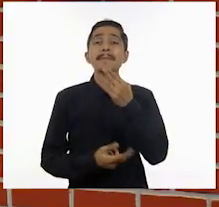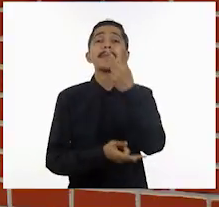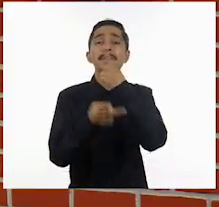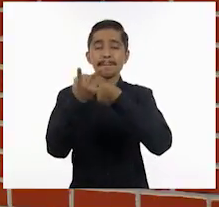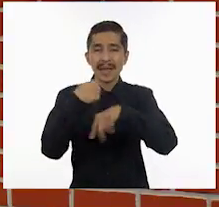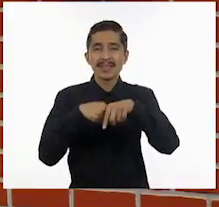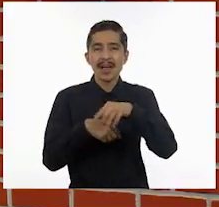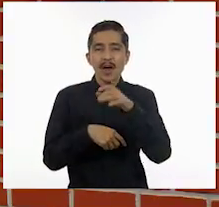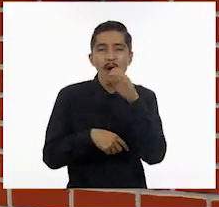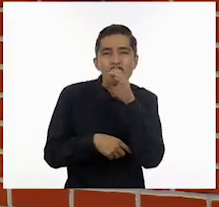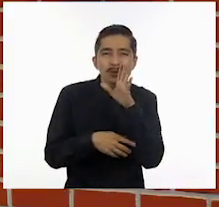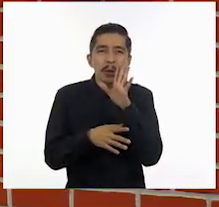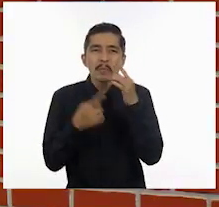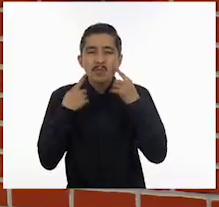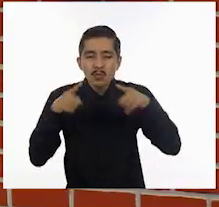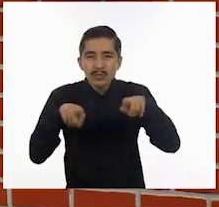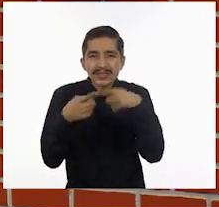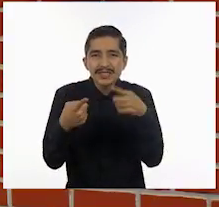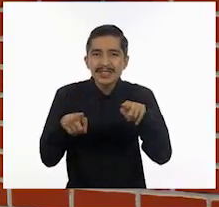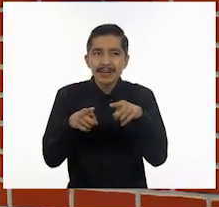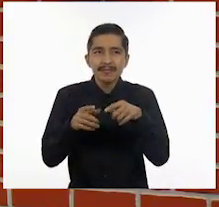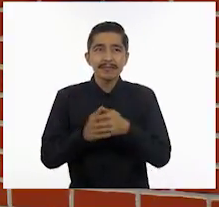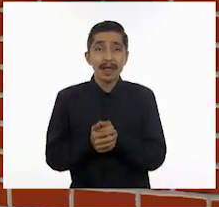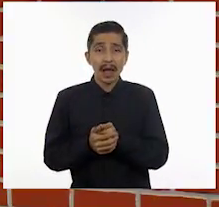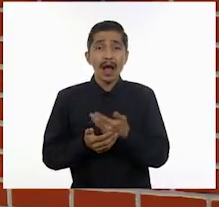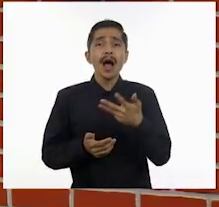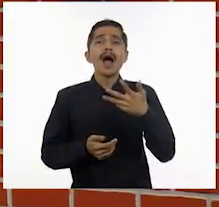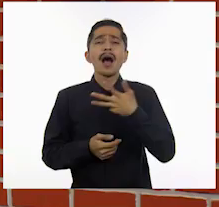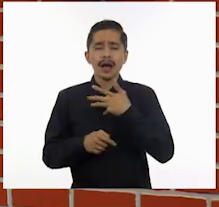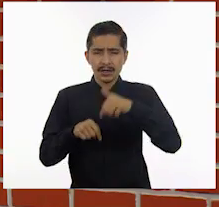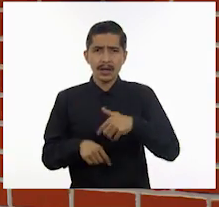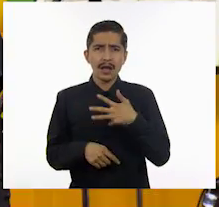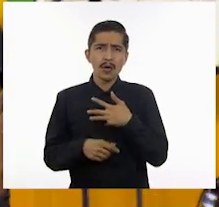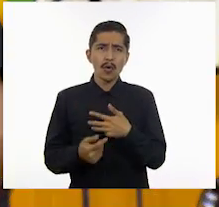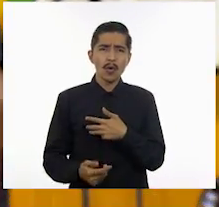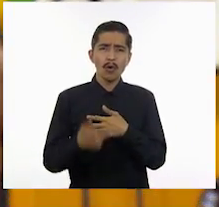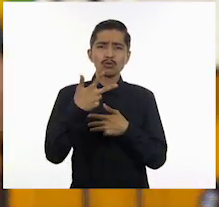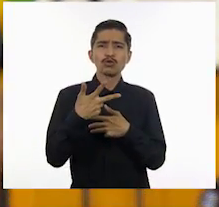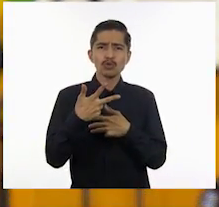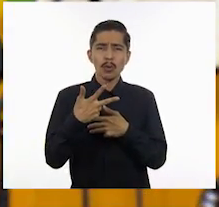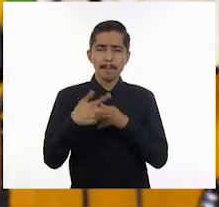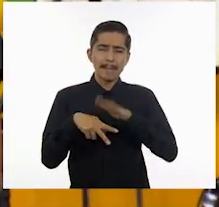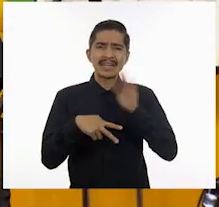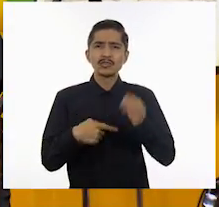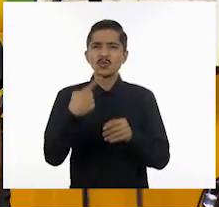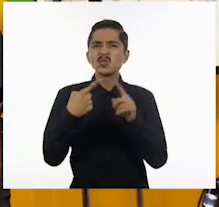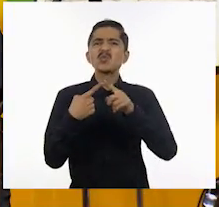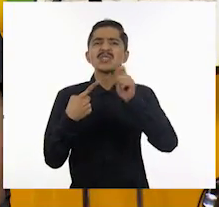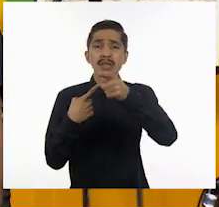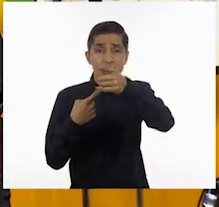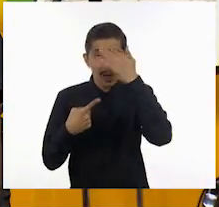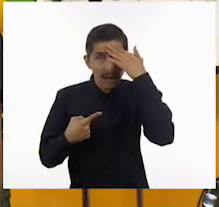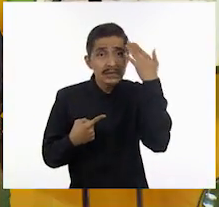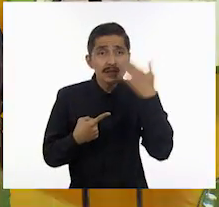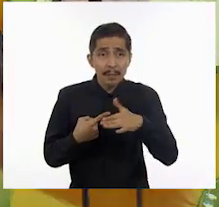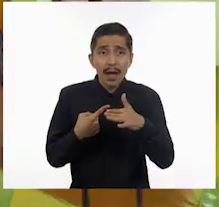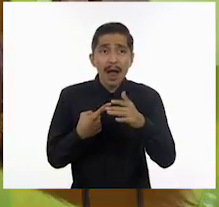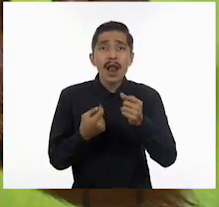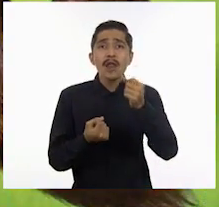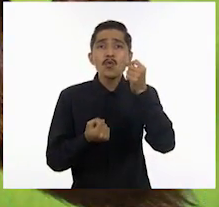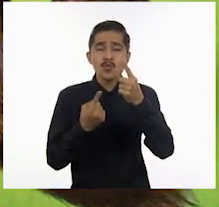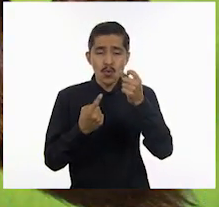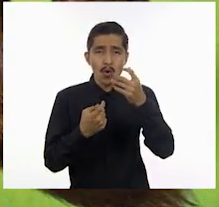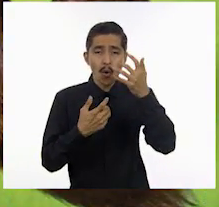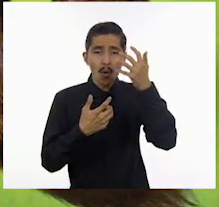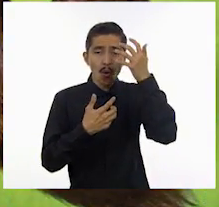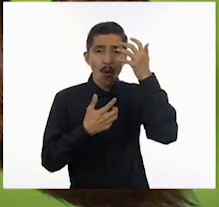Bienvenidos a Curiosidades Musicales. Aquí tenemos 8 más. 1. ¿Sabías que a algunos primates, como los